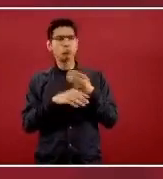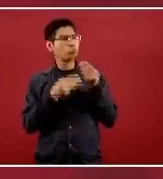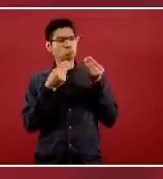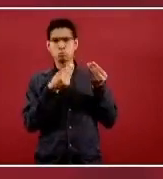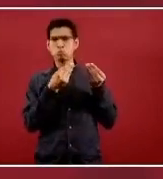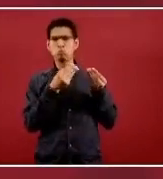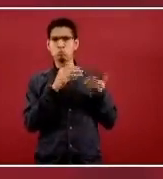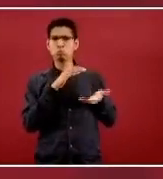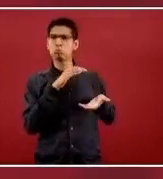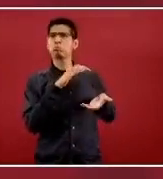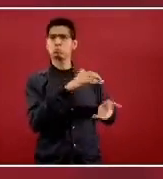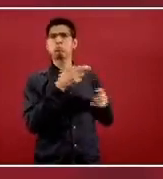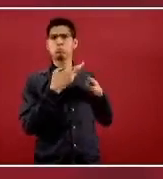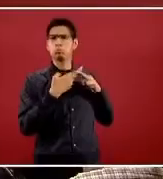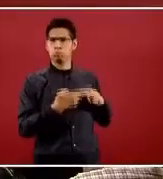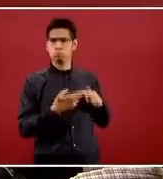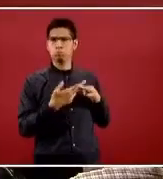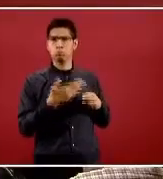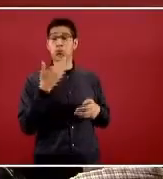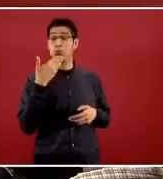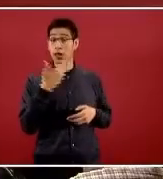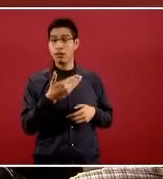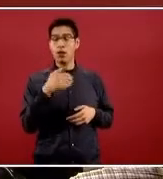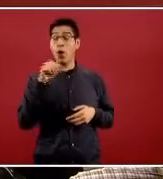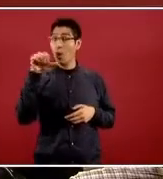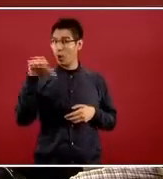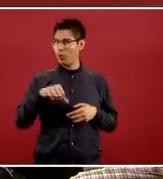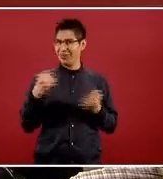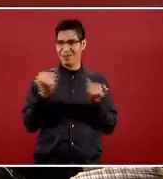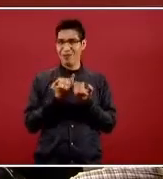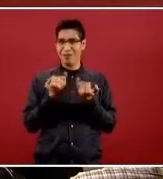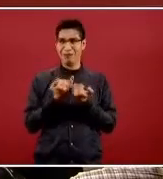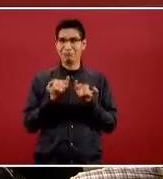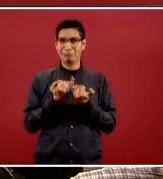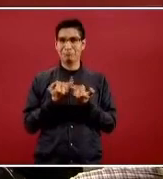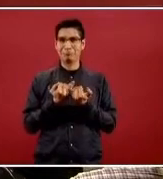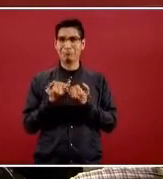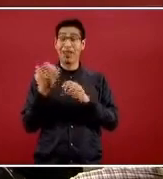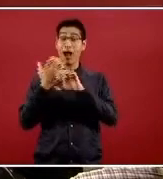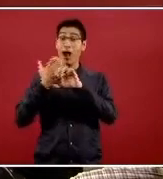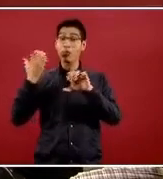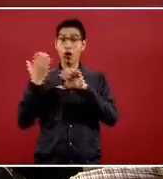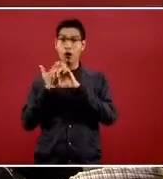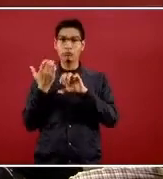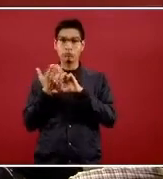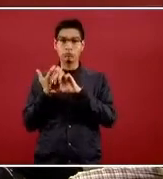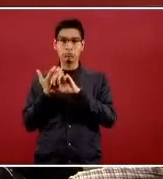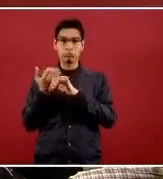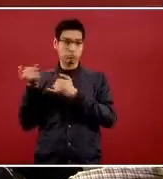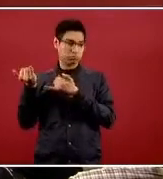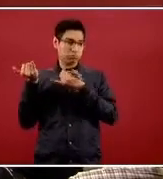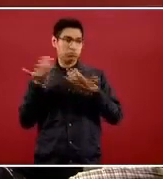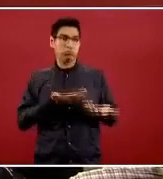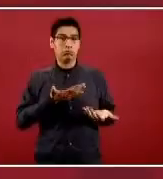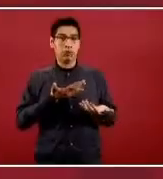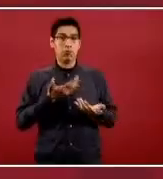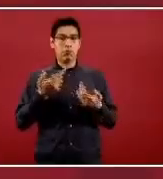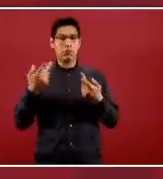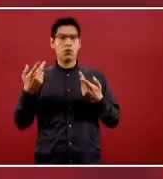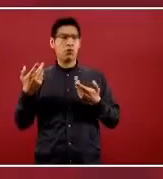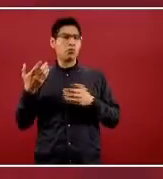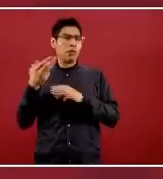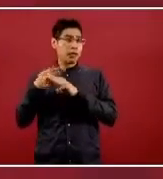ejemplo, en horas de la madrugada llegó un cargamento masivo de una donación de insumos de protección